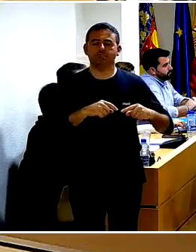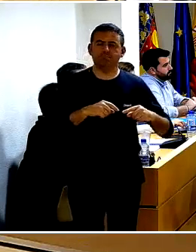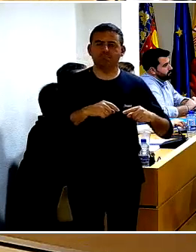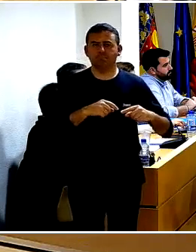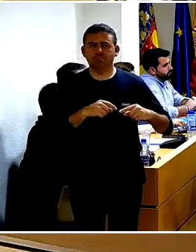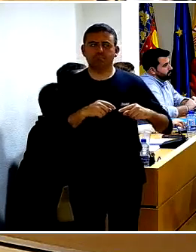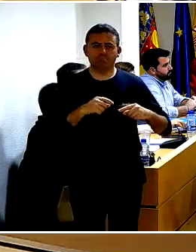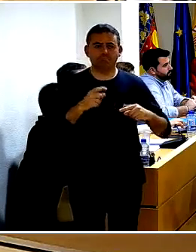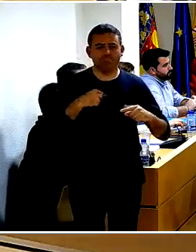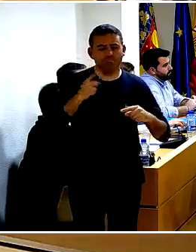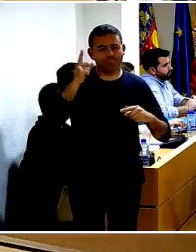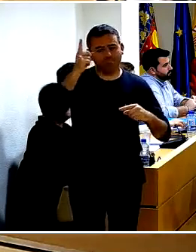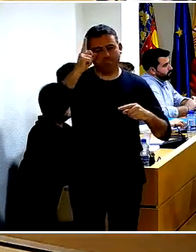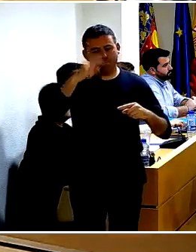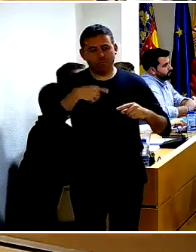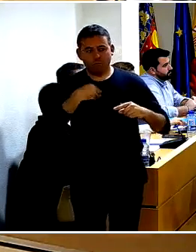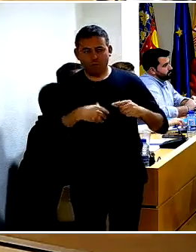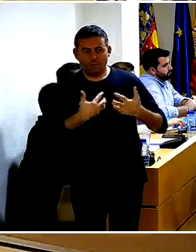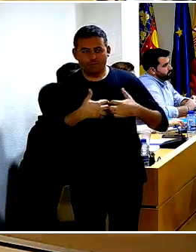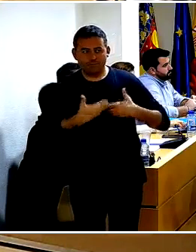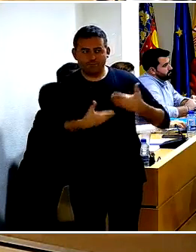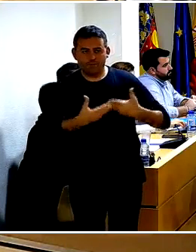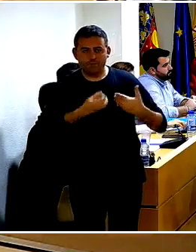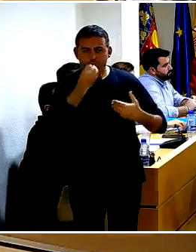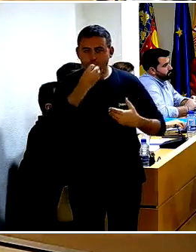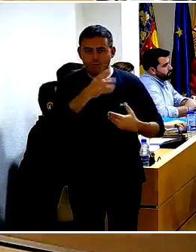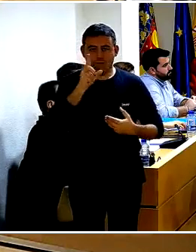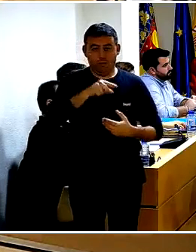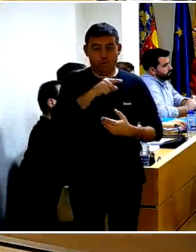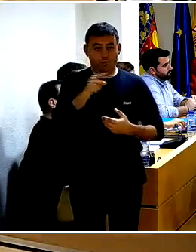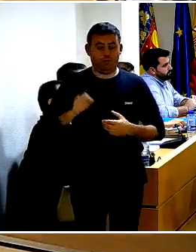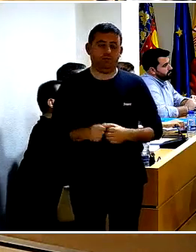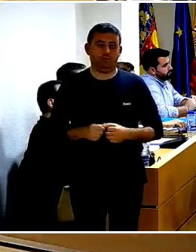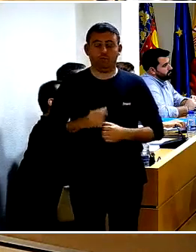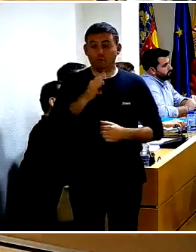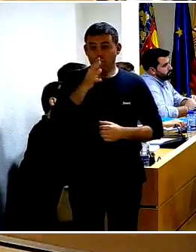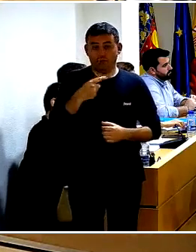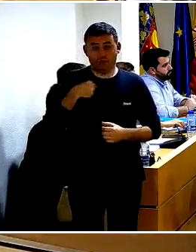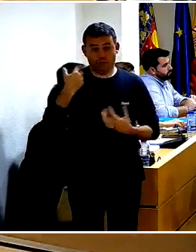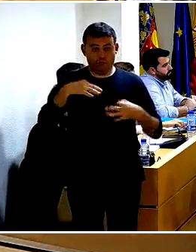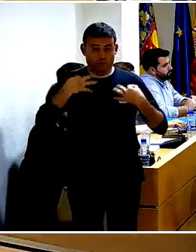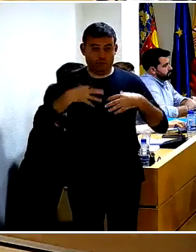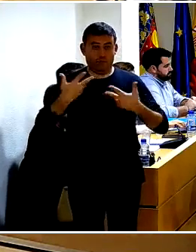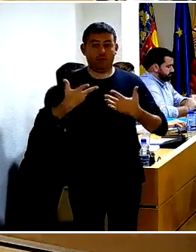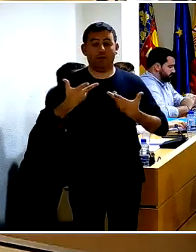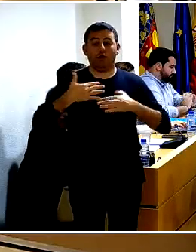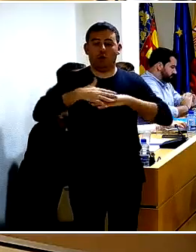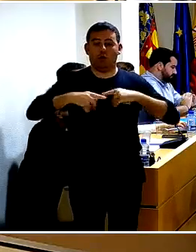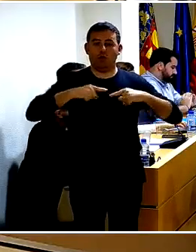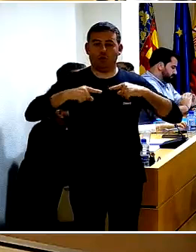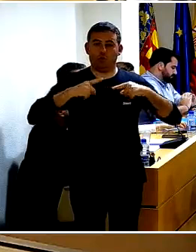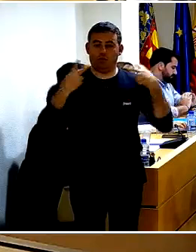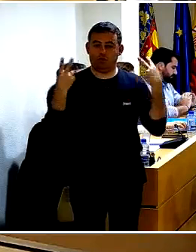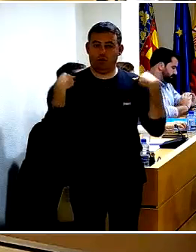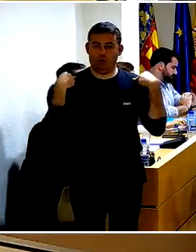una utopía, ya que es una responsabilidad directa del Gobierno Municipal. Pero no obstante, queremos hacer saber que